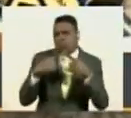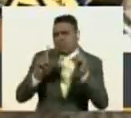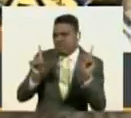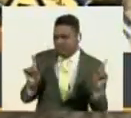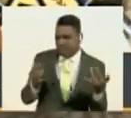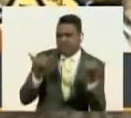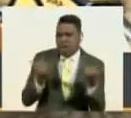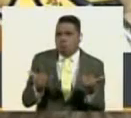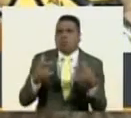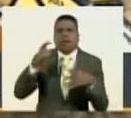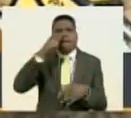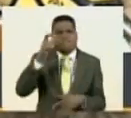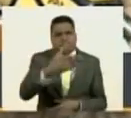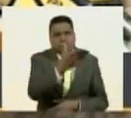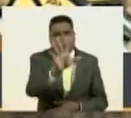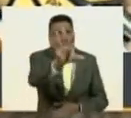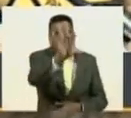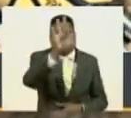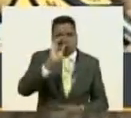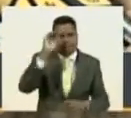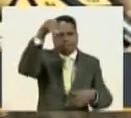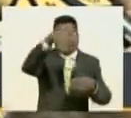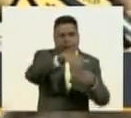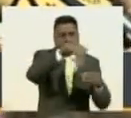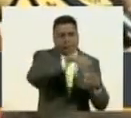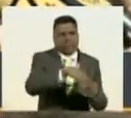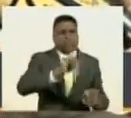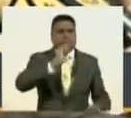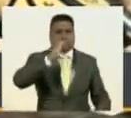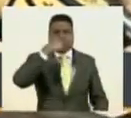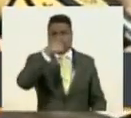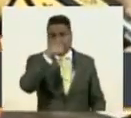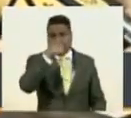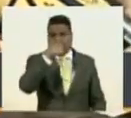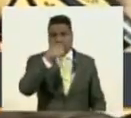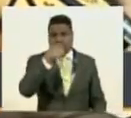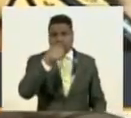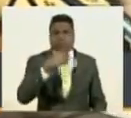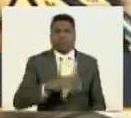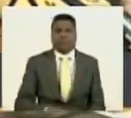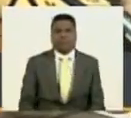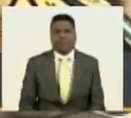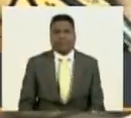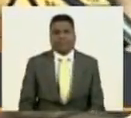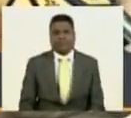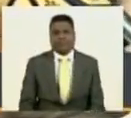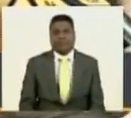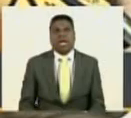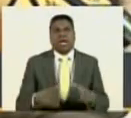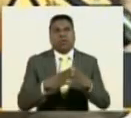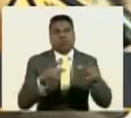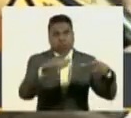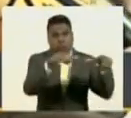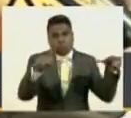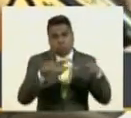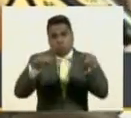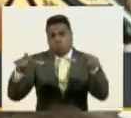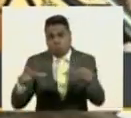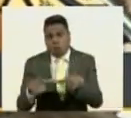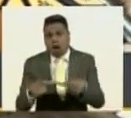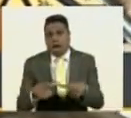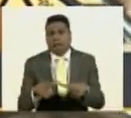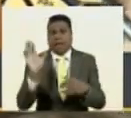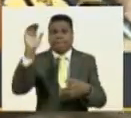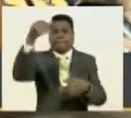ciudadana que va a ser electa por voto directo, secreto y universal en todos los circuitos, tanto sectoriales